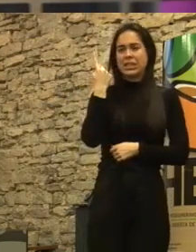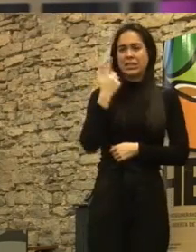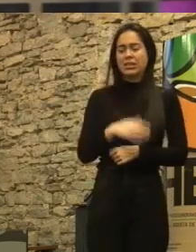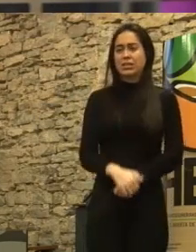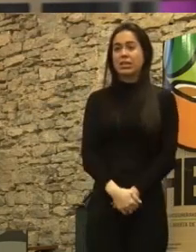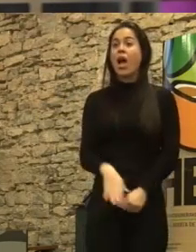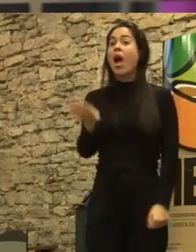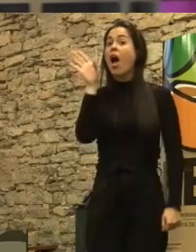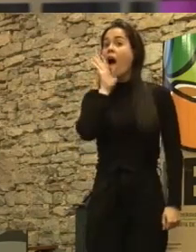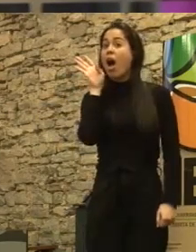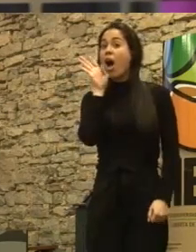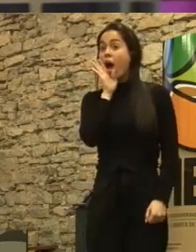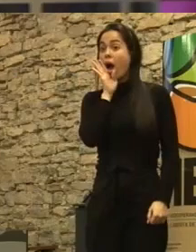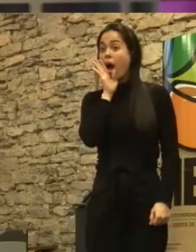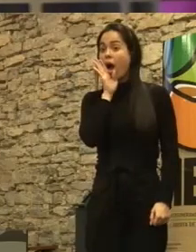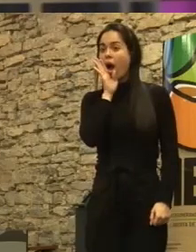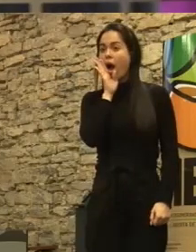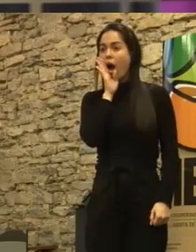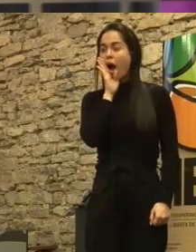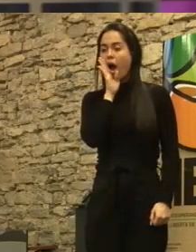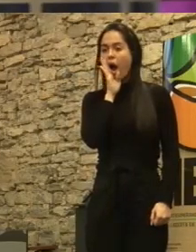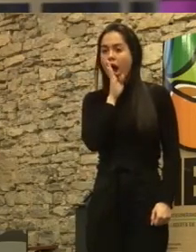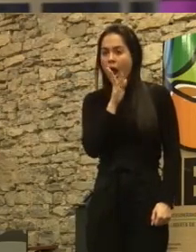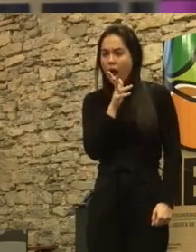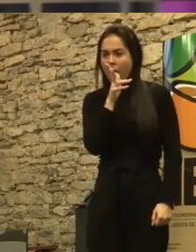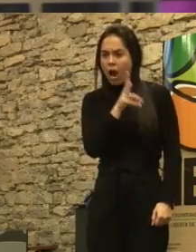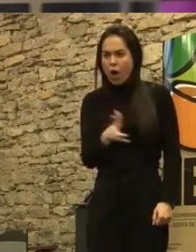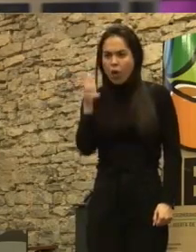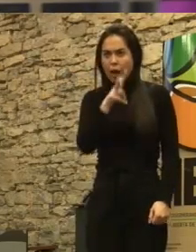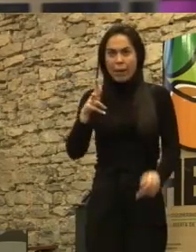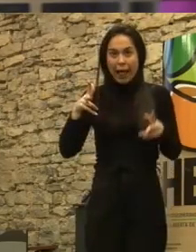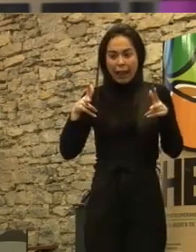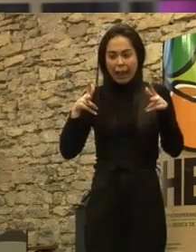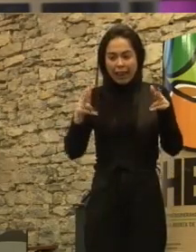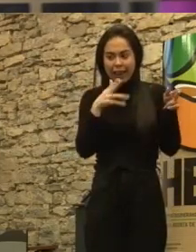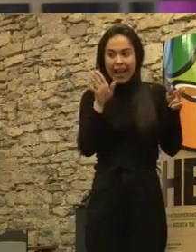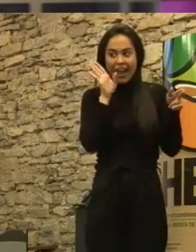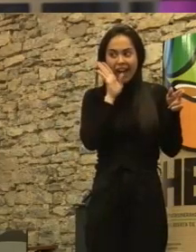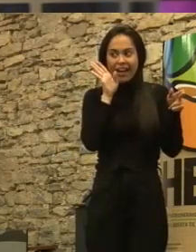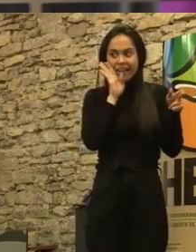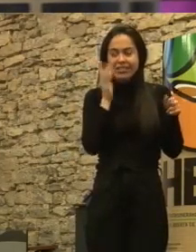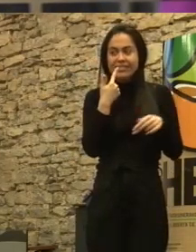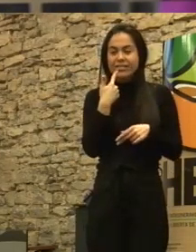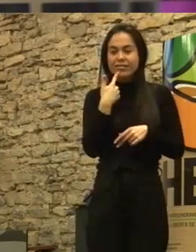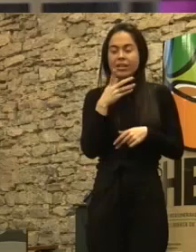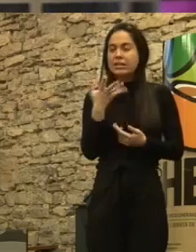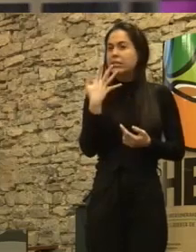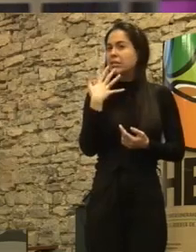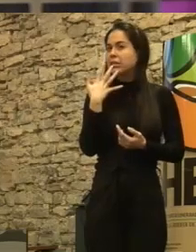pequeño corte que han hecho en la cámara, decía que la participación en un sistema donde es